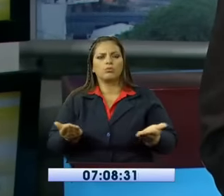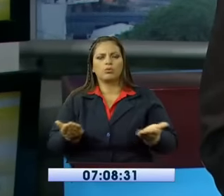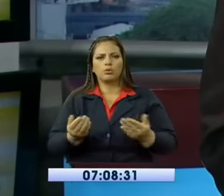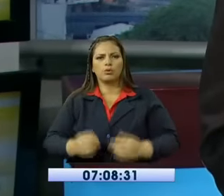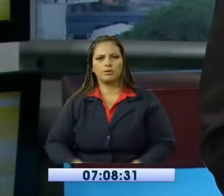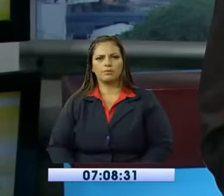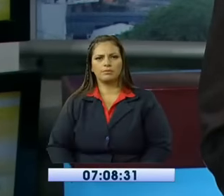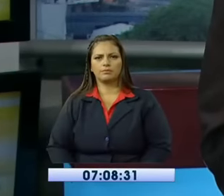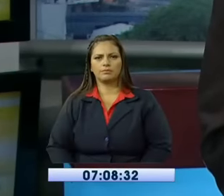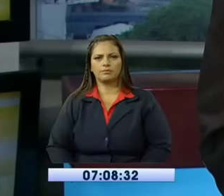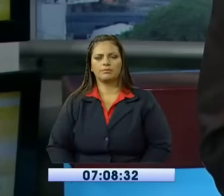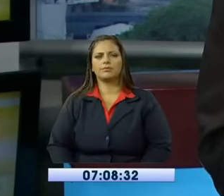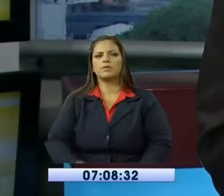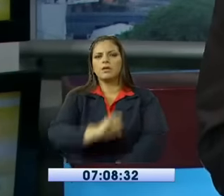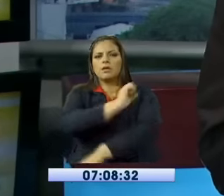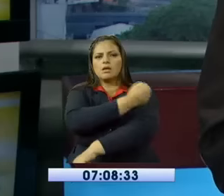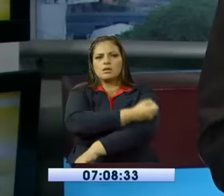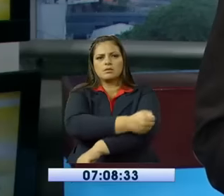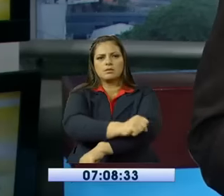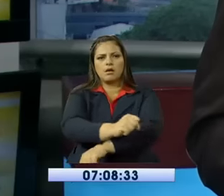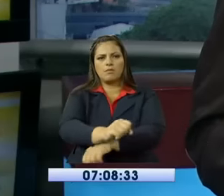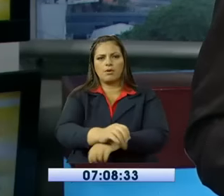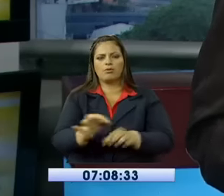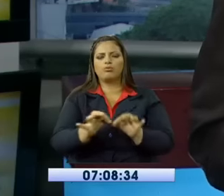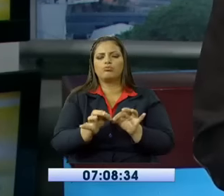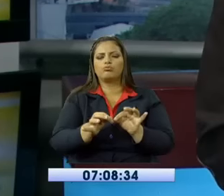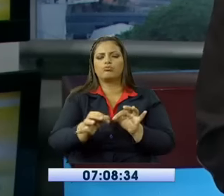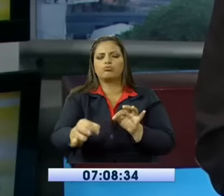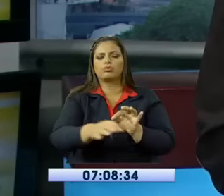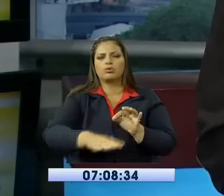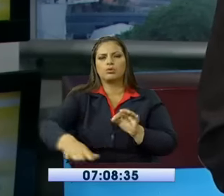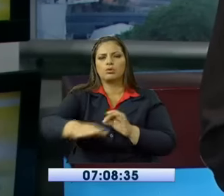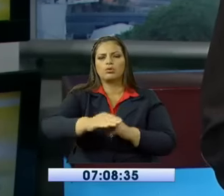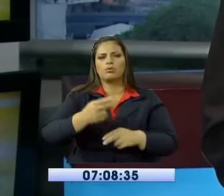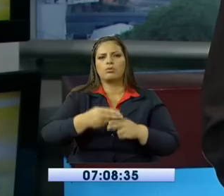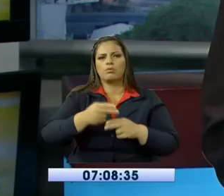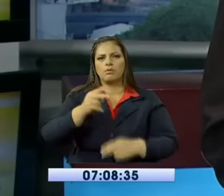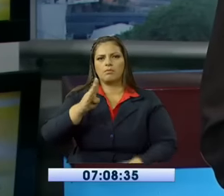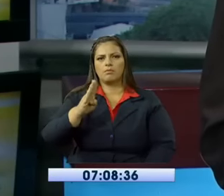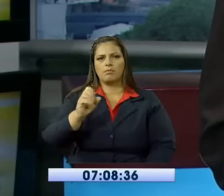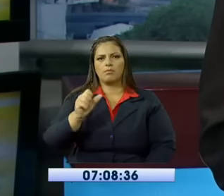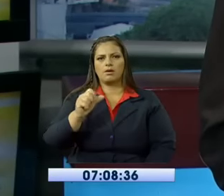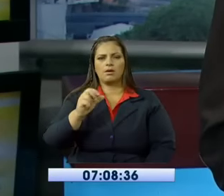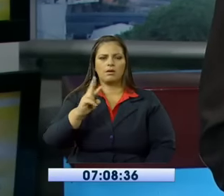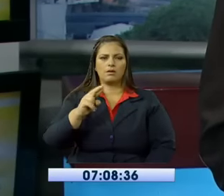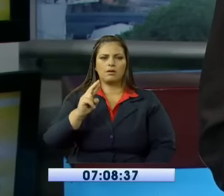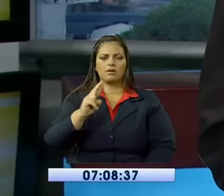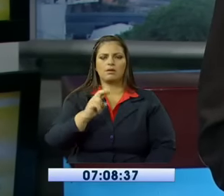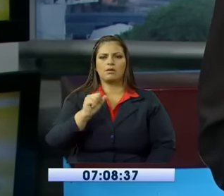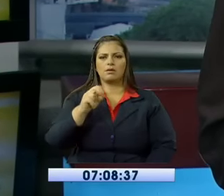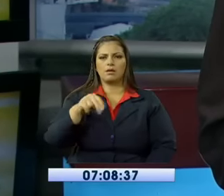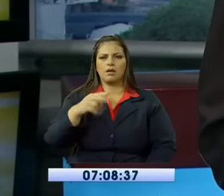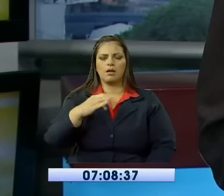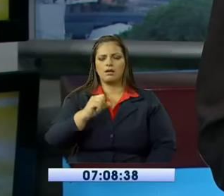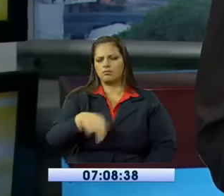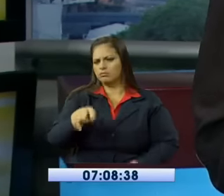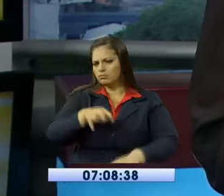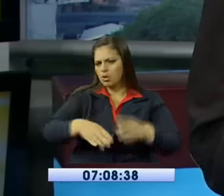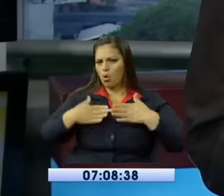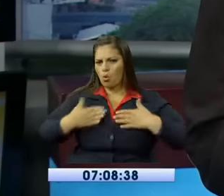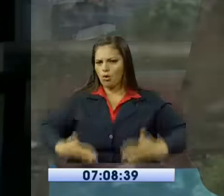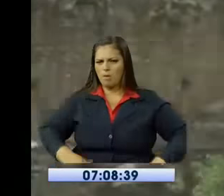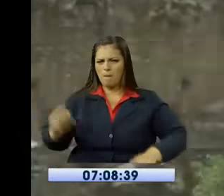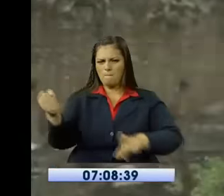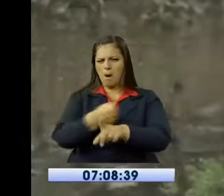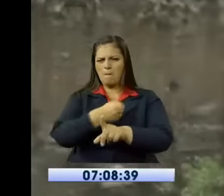Barranca, perteneciente al cantón San Borondón, en la provincia del Guayas. La víctima no tenía huellas de maltrato en su cuerpo.